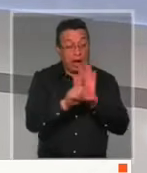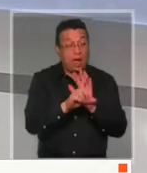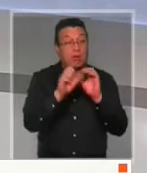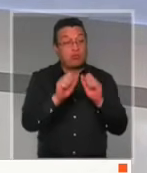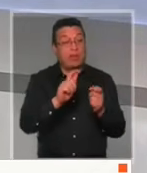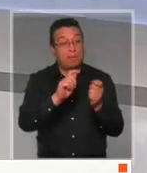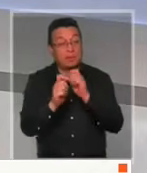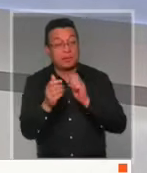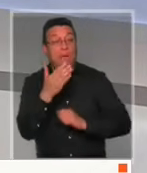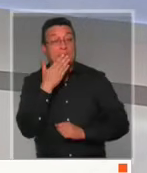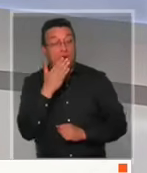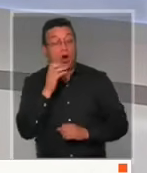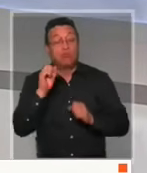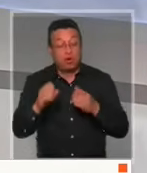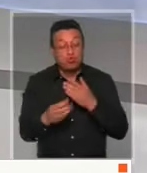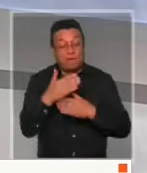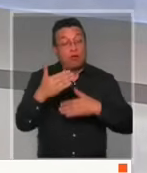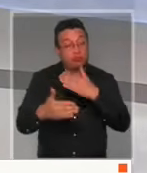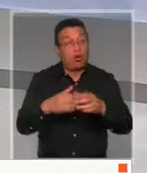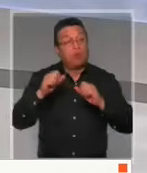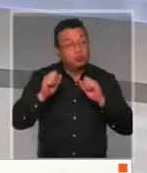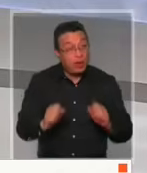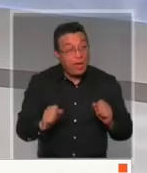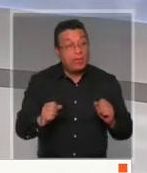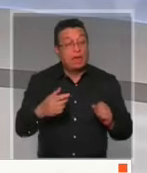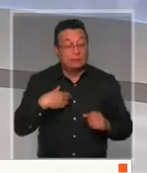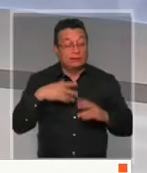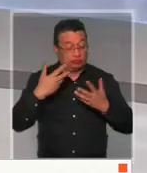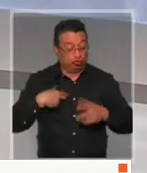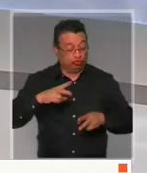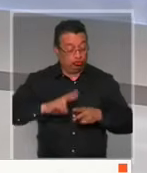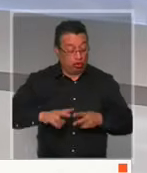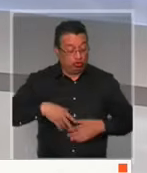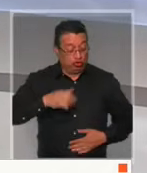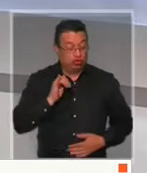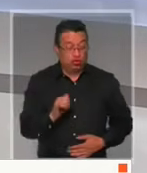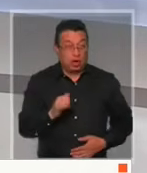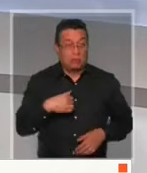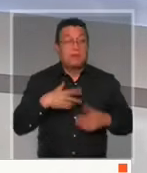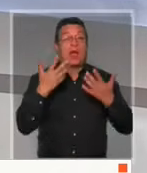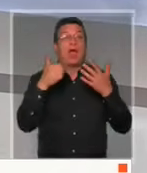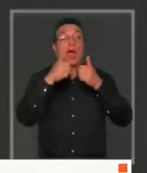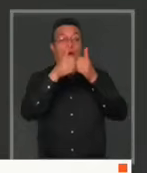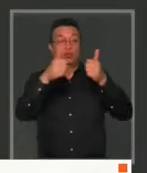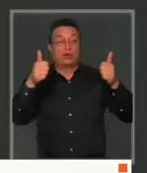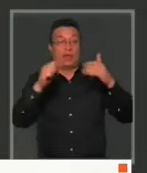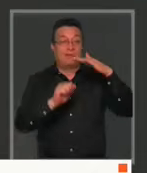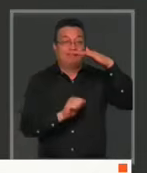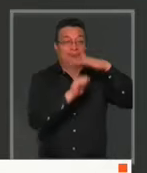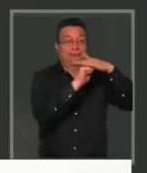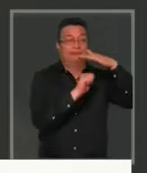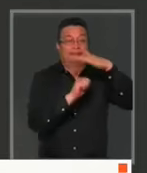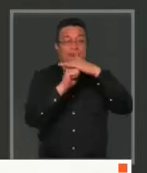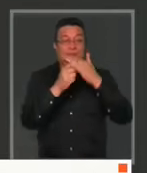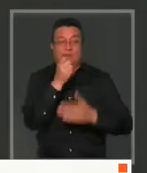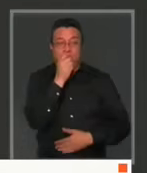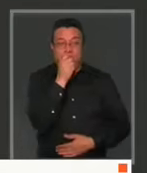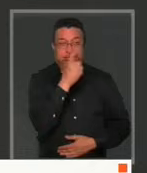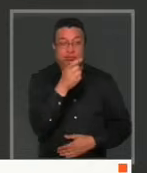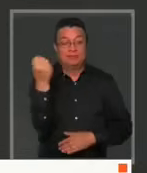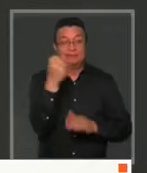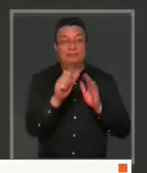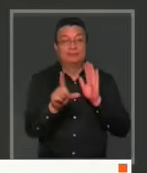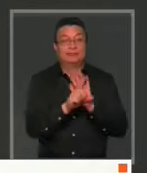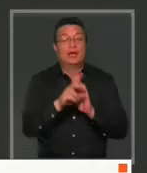mejorando, se pueden hacer nuevos procedimientos, lo vamos a hacer de hecho respecto a la posibilidad de autoridades de primer nivel acusadas de delitos sin